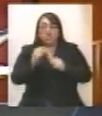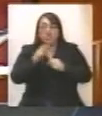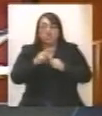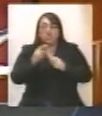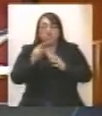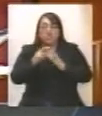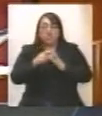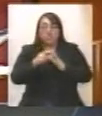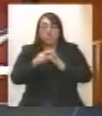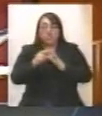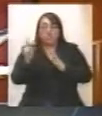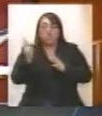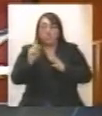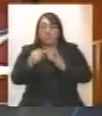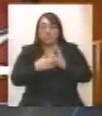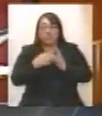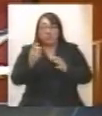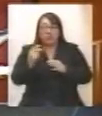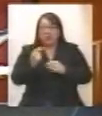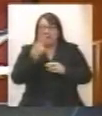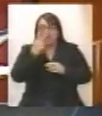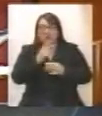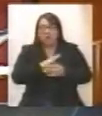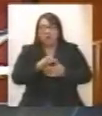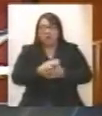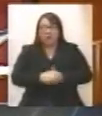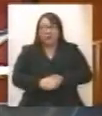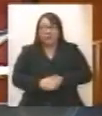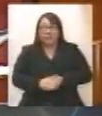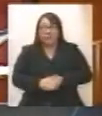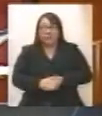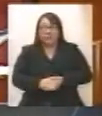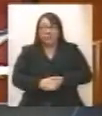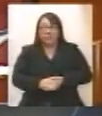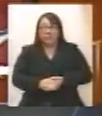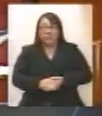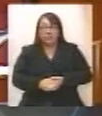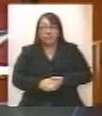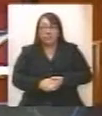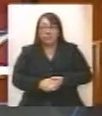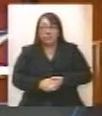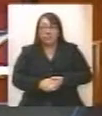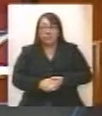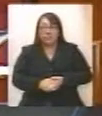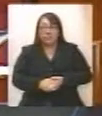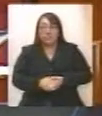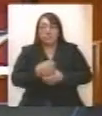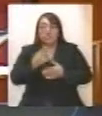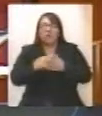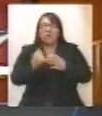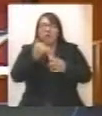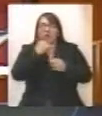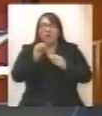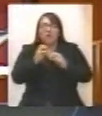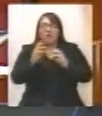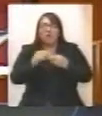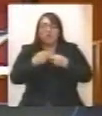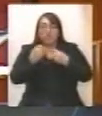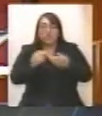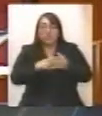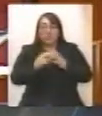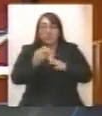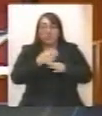sindicales no sea automático, como ocurría hasta hace pocos días, sino que se otorgue